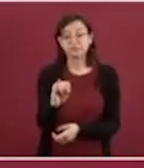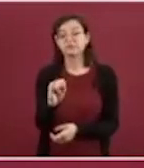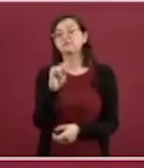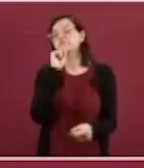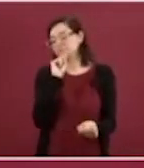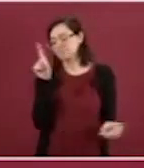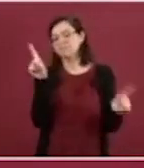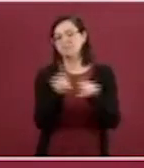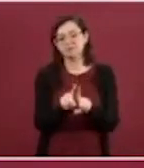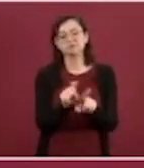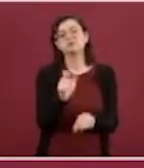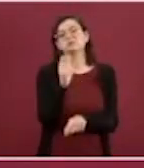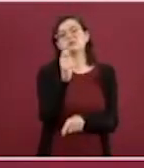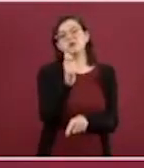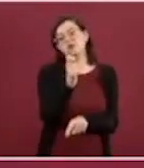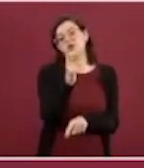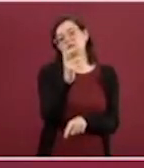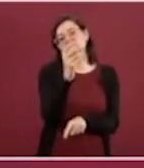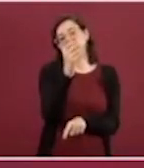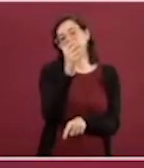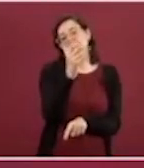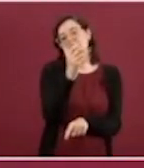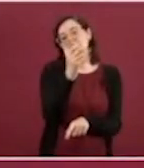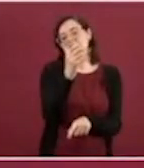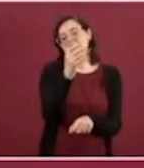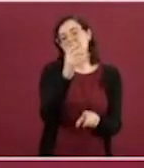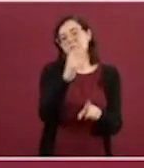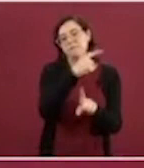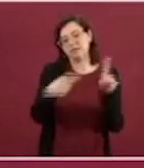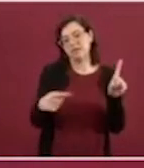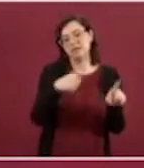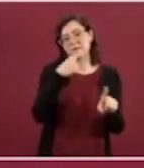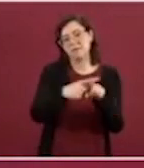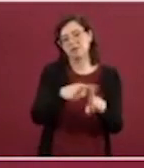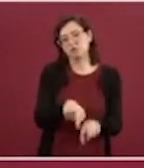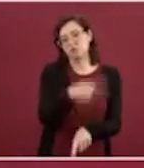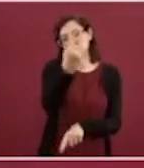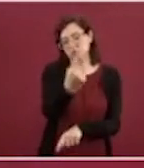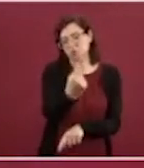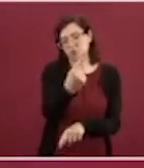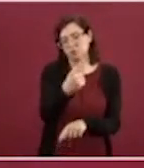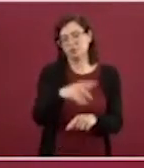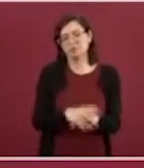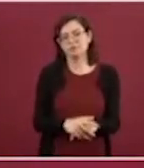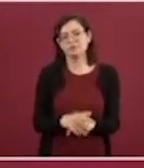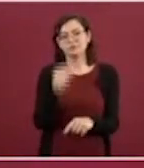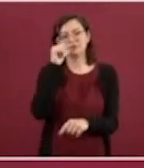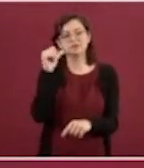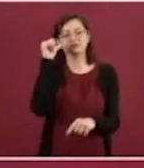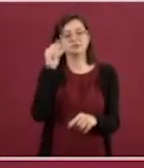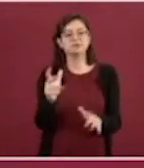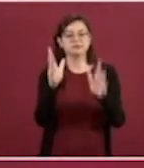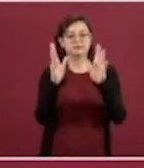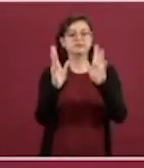mitad más un congreso. Y ayer ya se